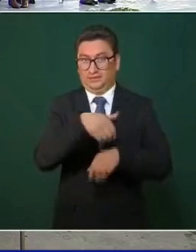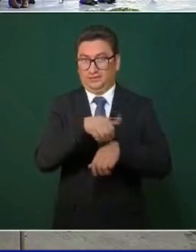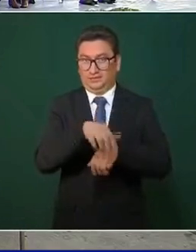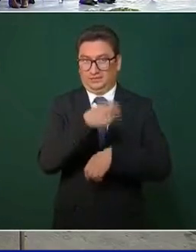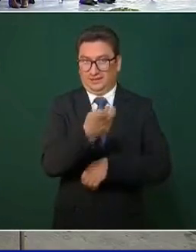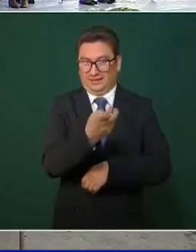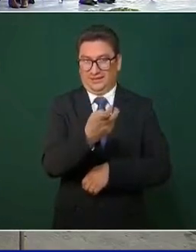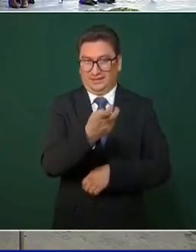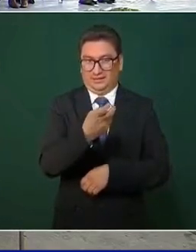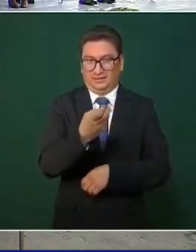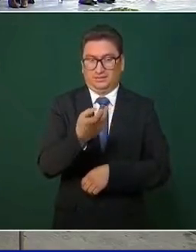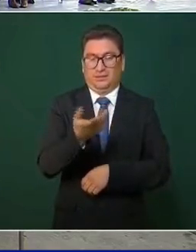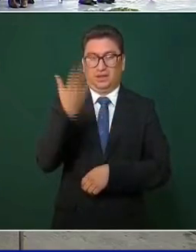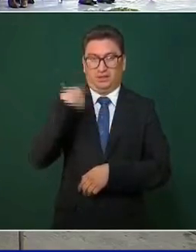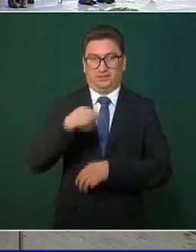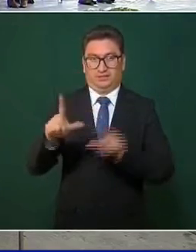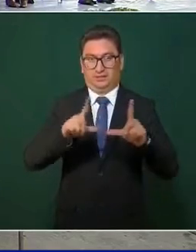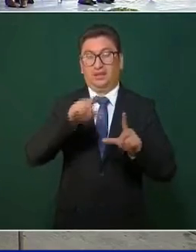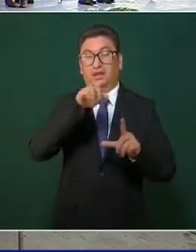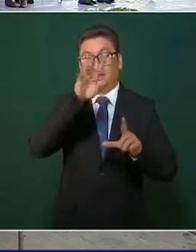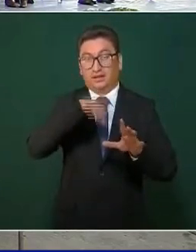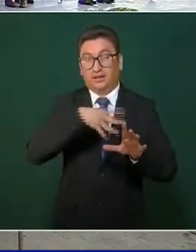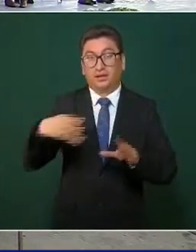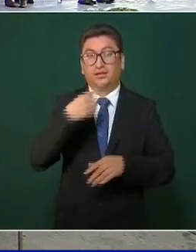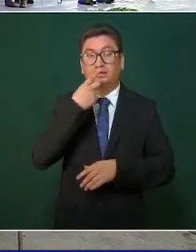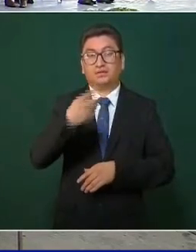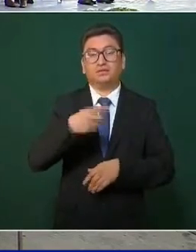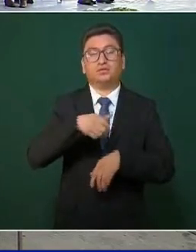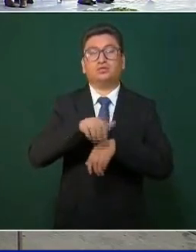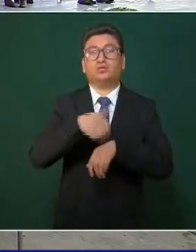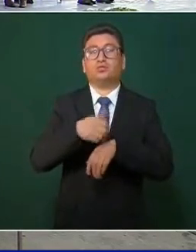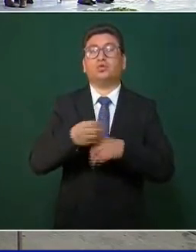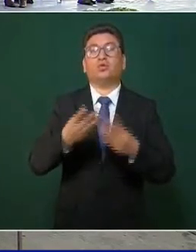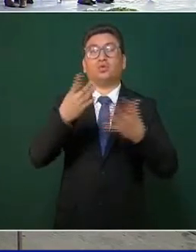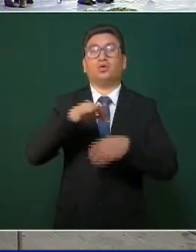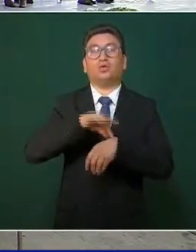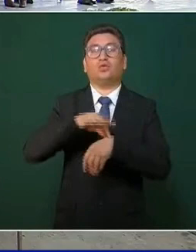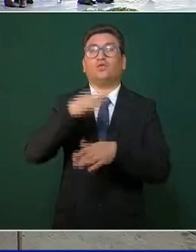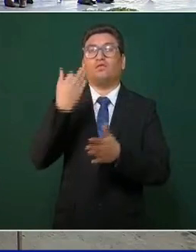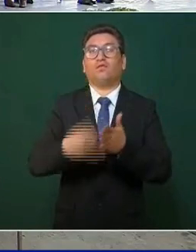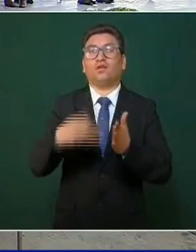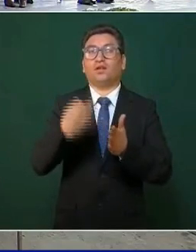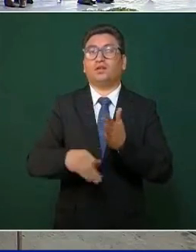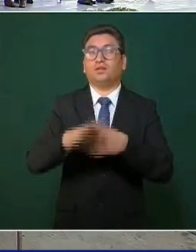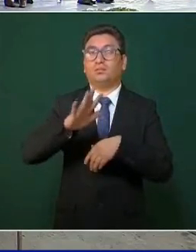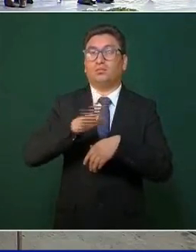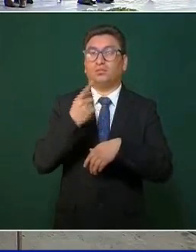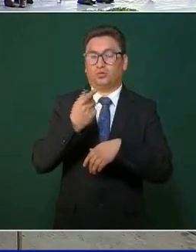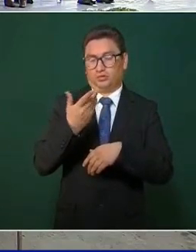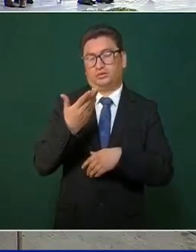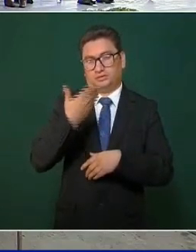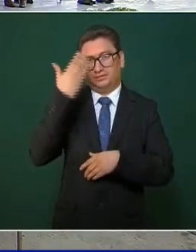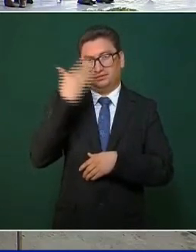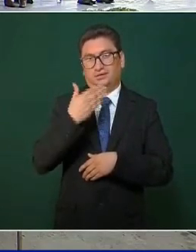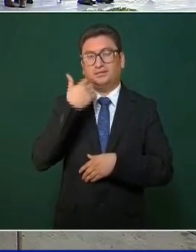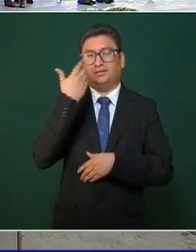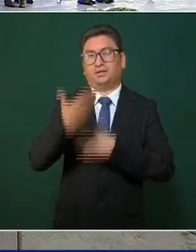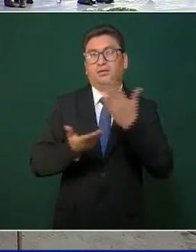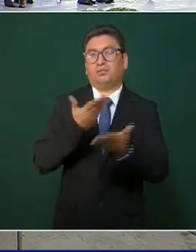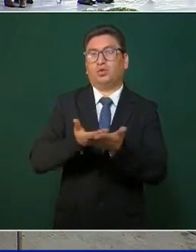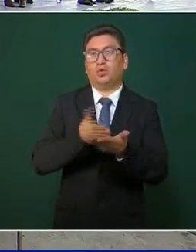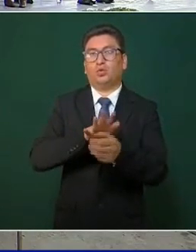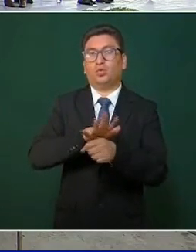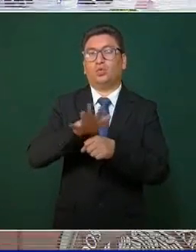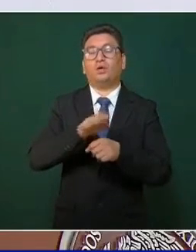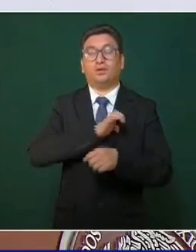salía en la otra del número de médicos, es justo lo que nos hace falta, porque en el modelo lo que se plantea es que de